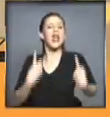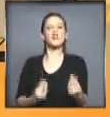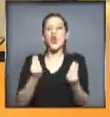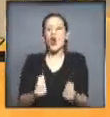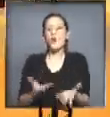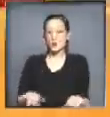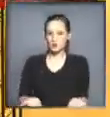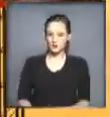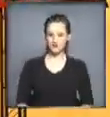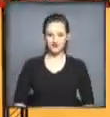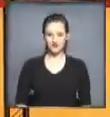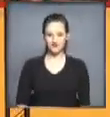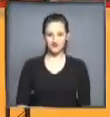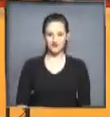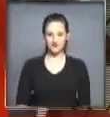corazón?